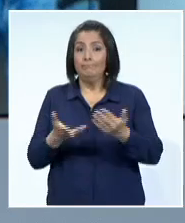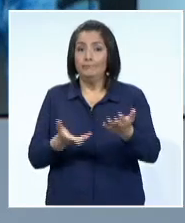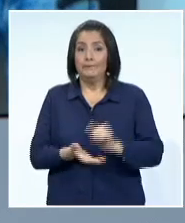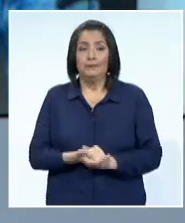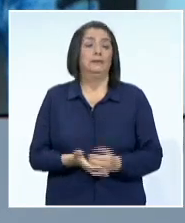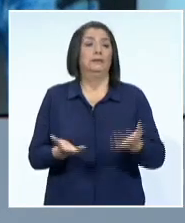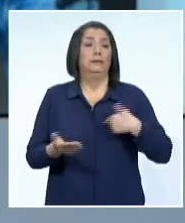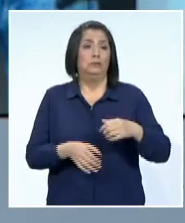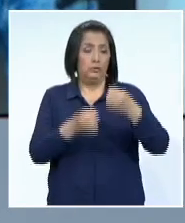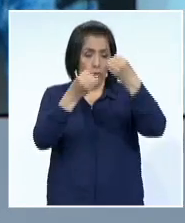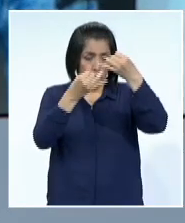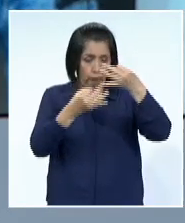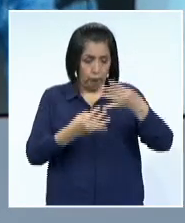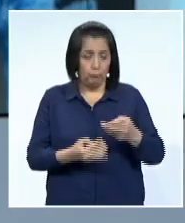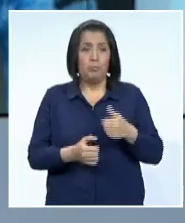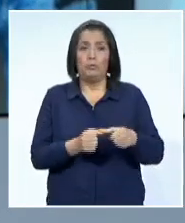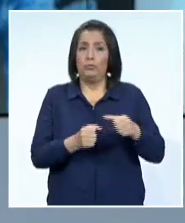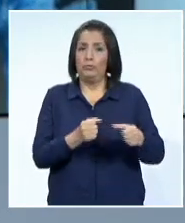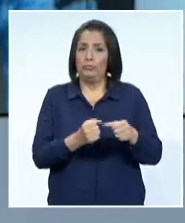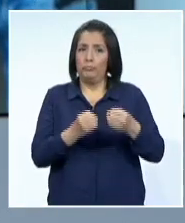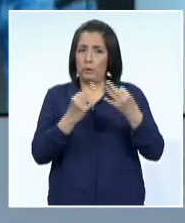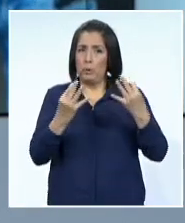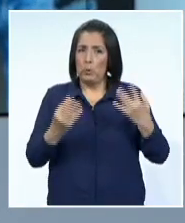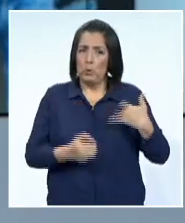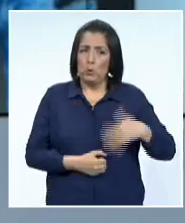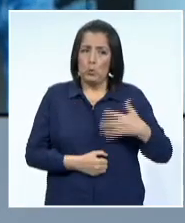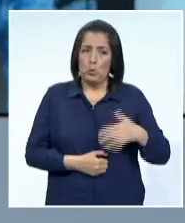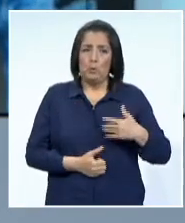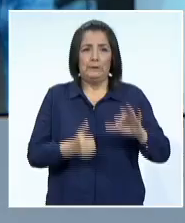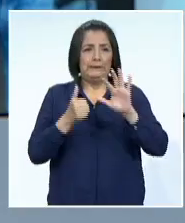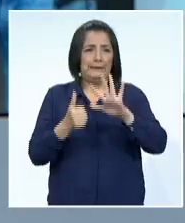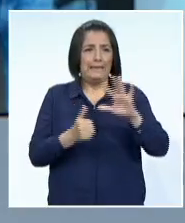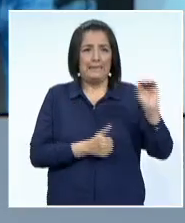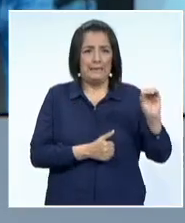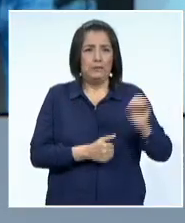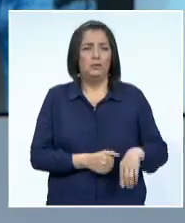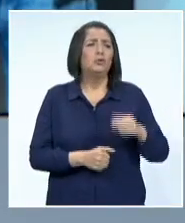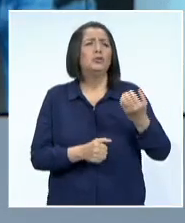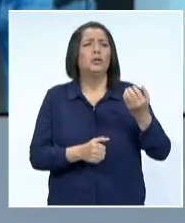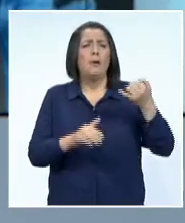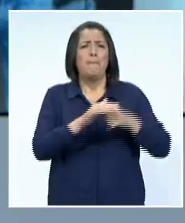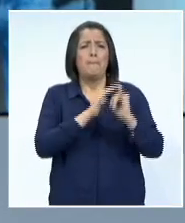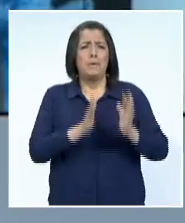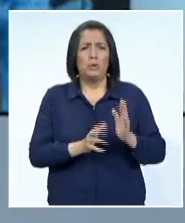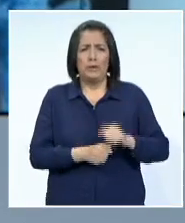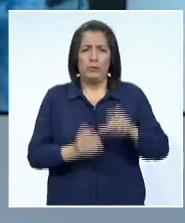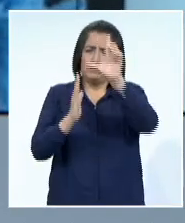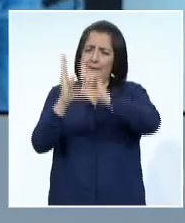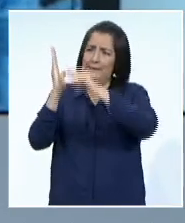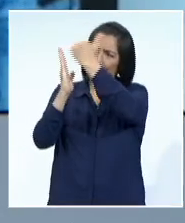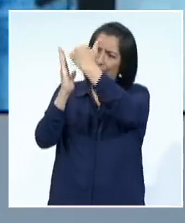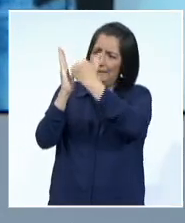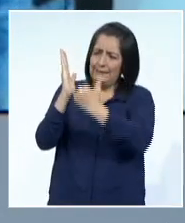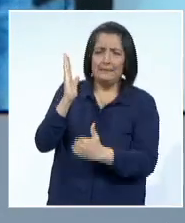caso repasamos la estadística porque las cifras resultan de terror. 600 violadores figuran en la lista de los más